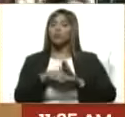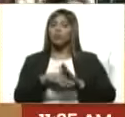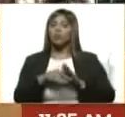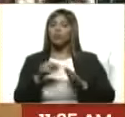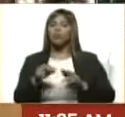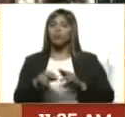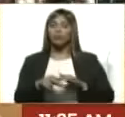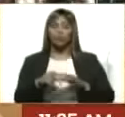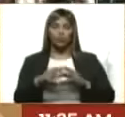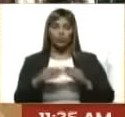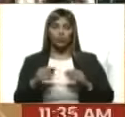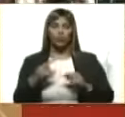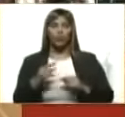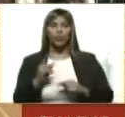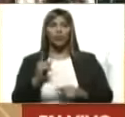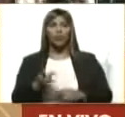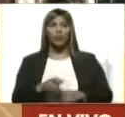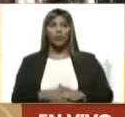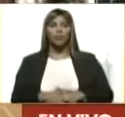reglas deben